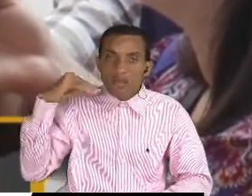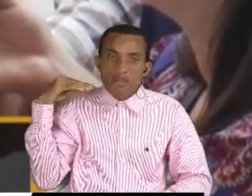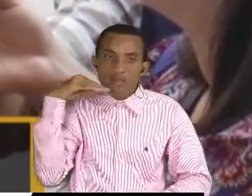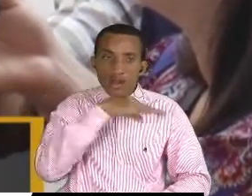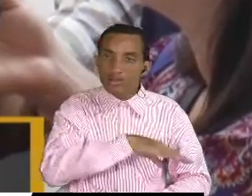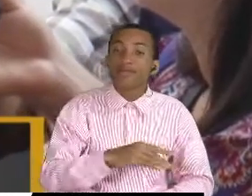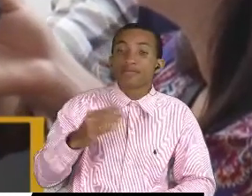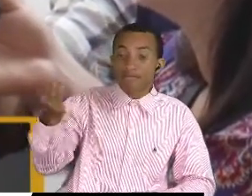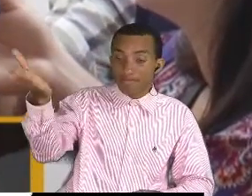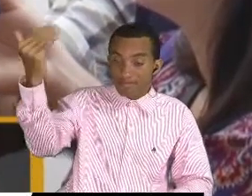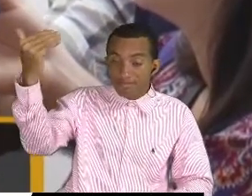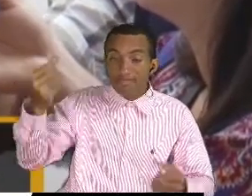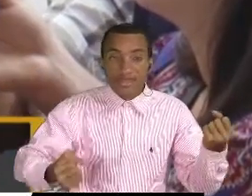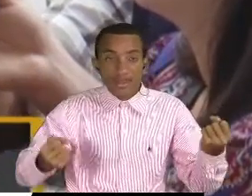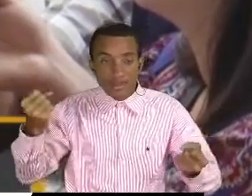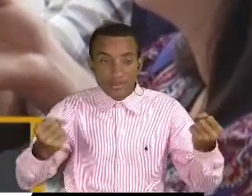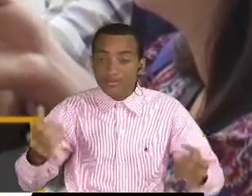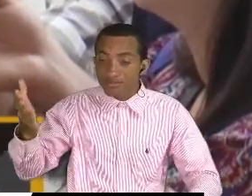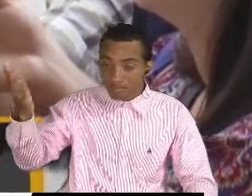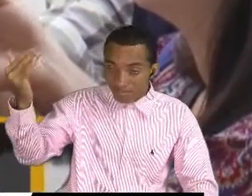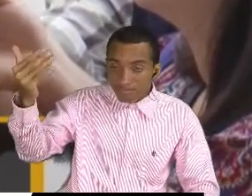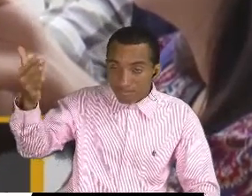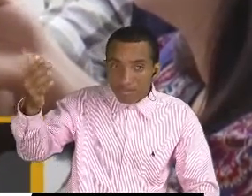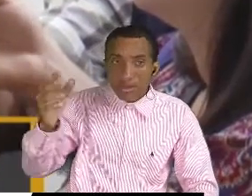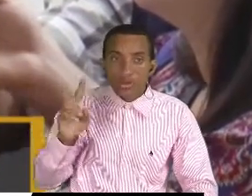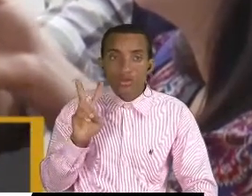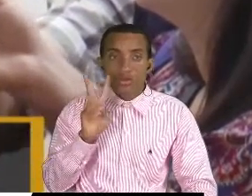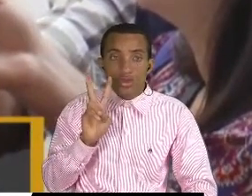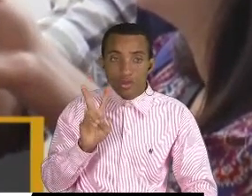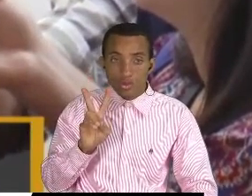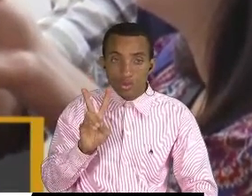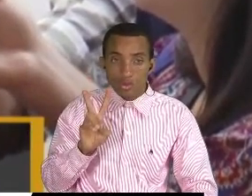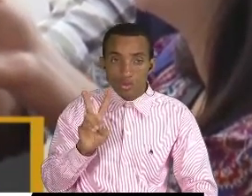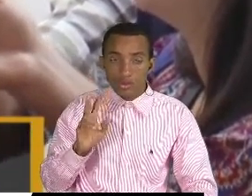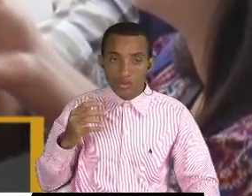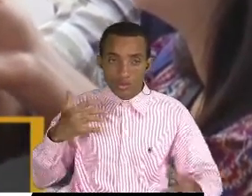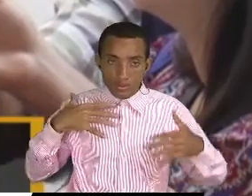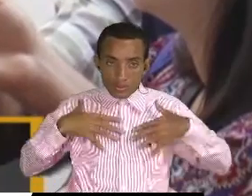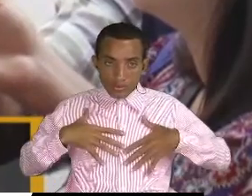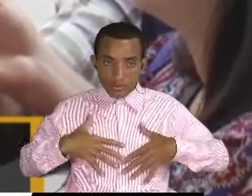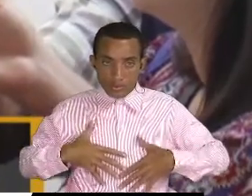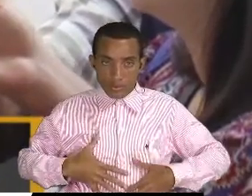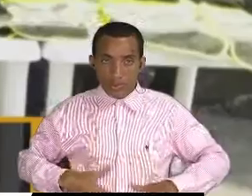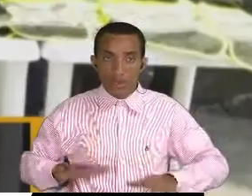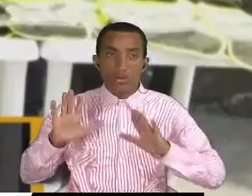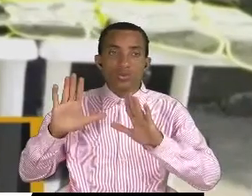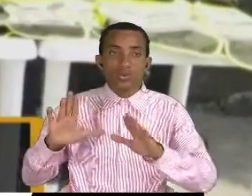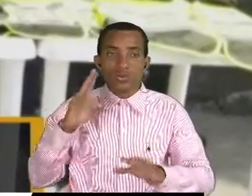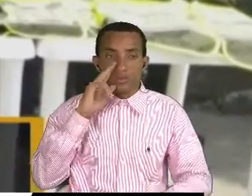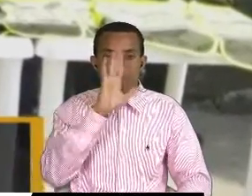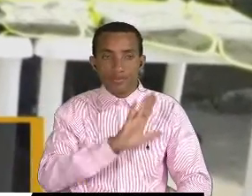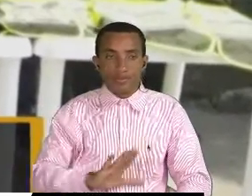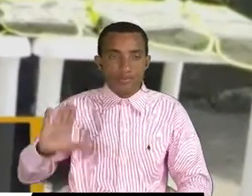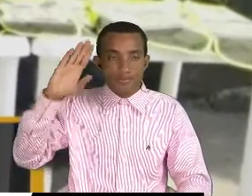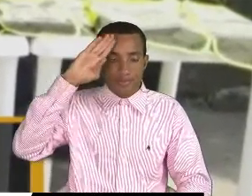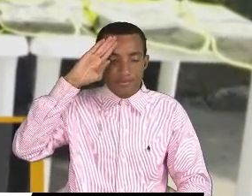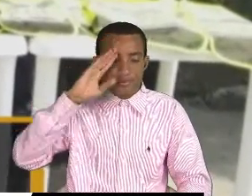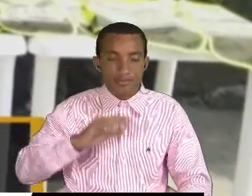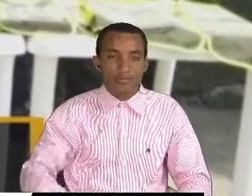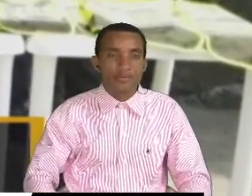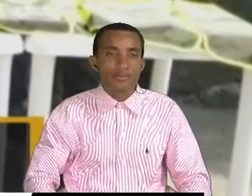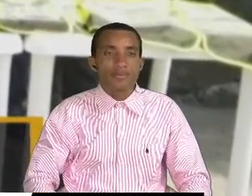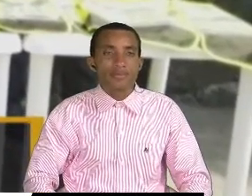vehículo. Estos policías, de ellos habían dos, utilizando prendas de uso privativo de la Policía Nacional.